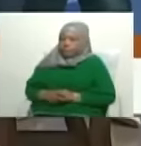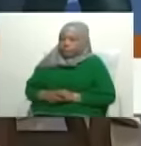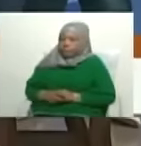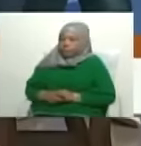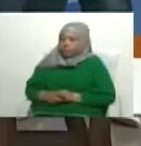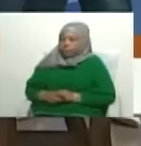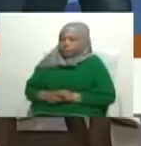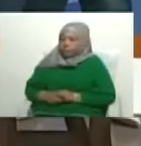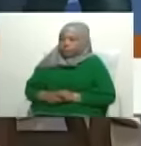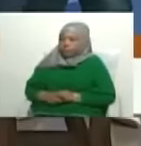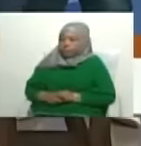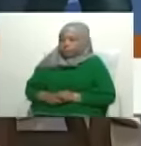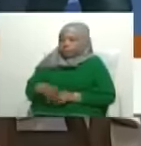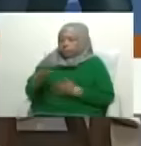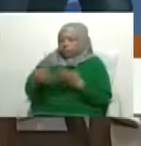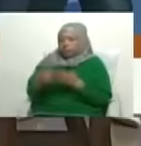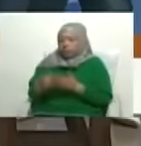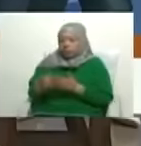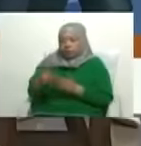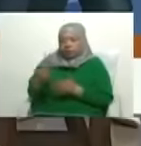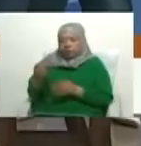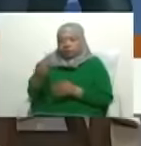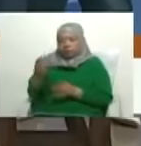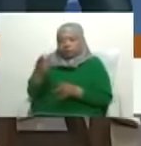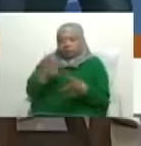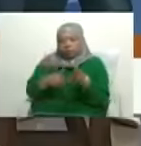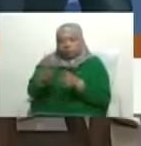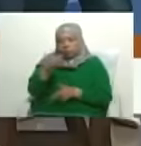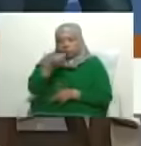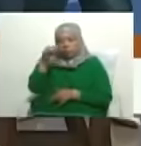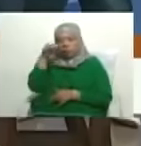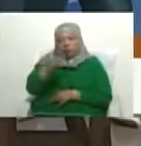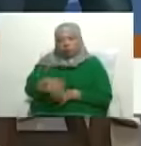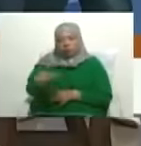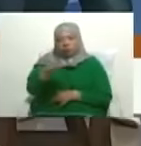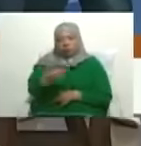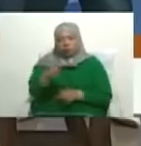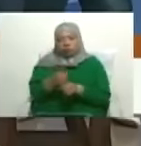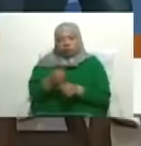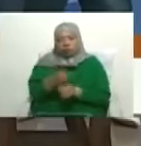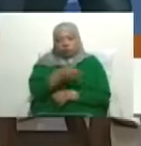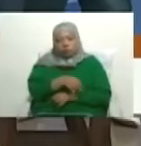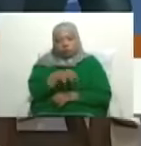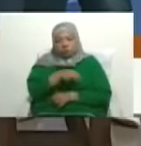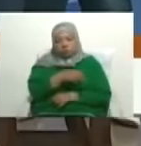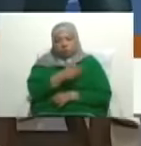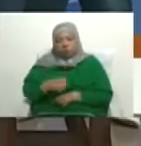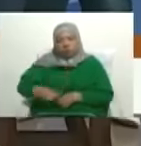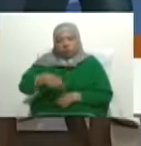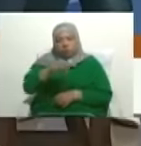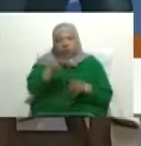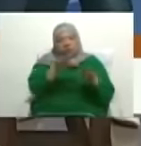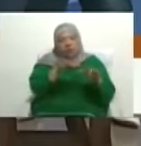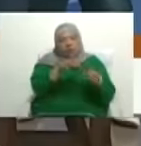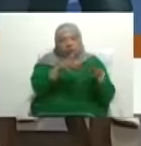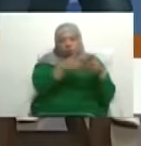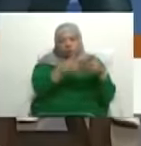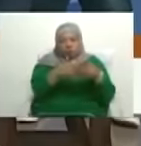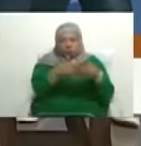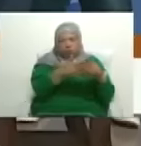Disparó desde la cintura la portavoz de la Casa Blanca, disparó desde la cintura el señor Nichols,